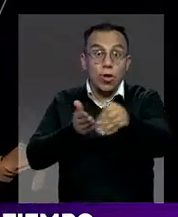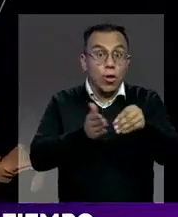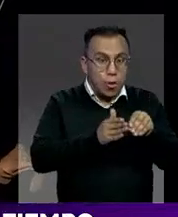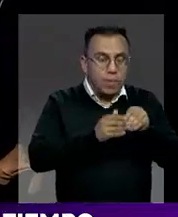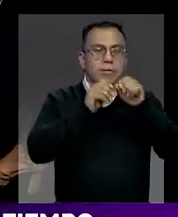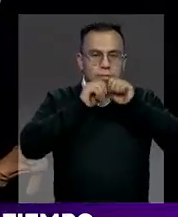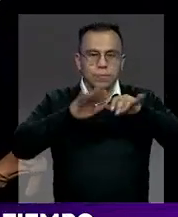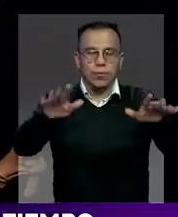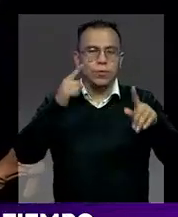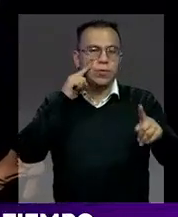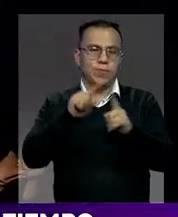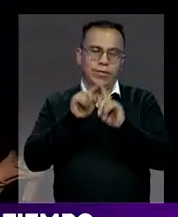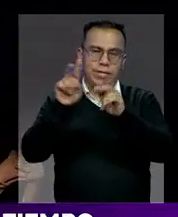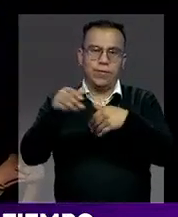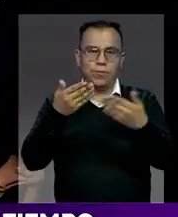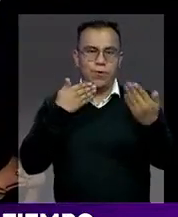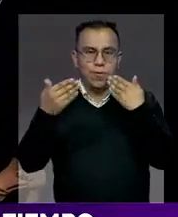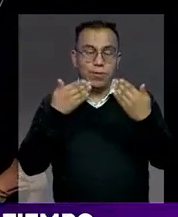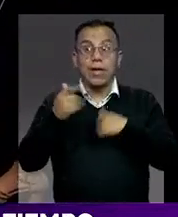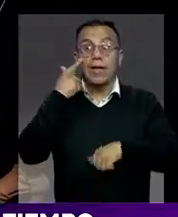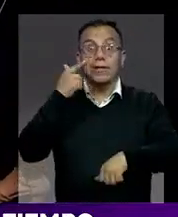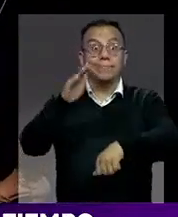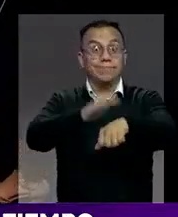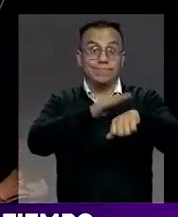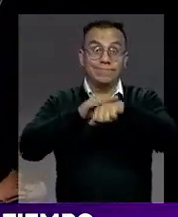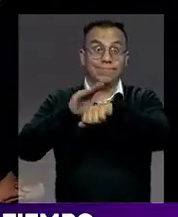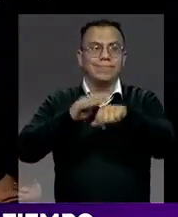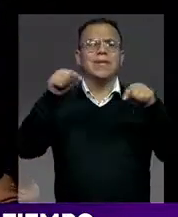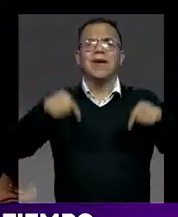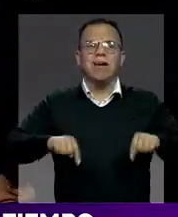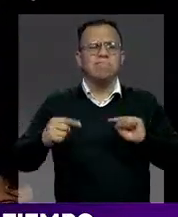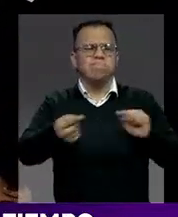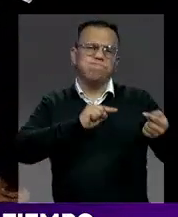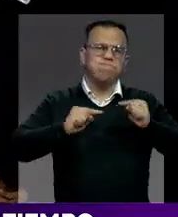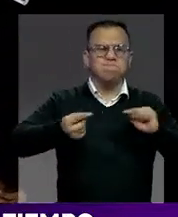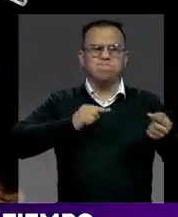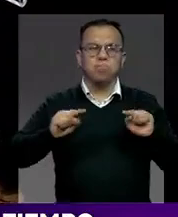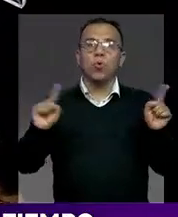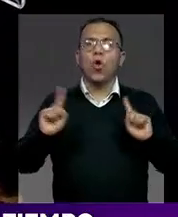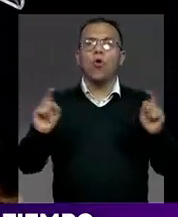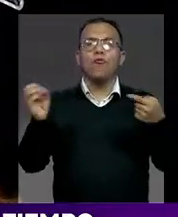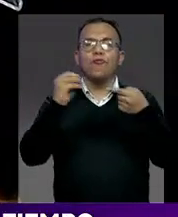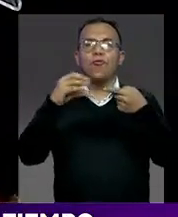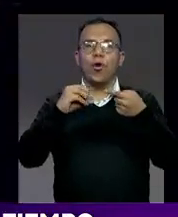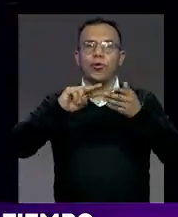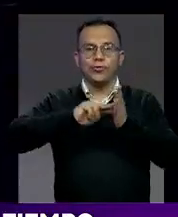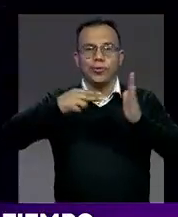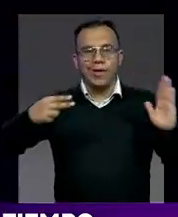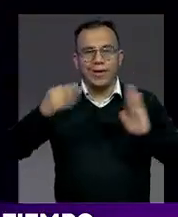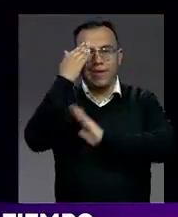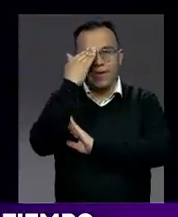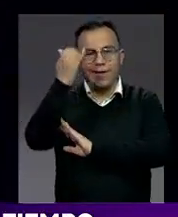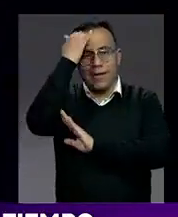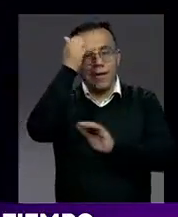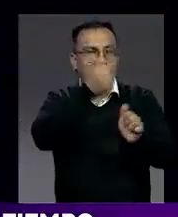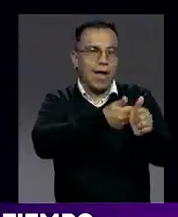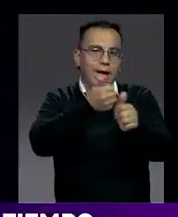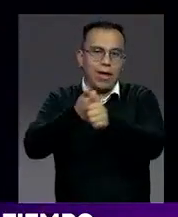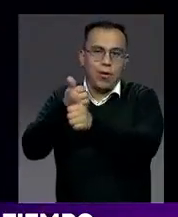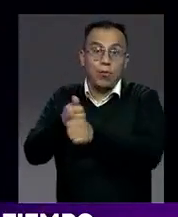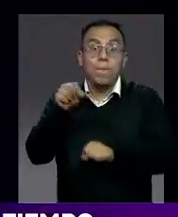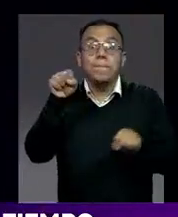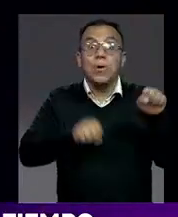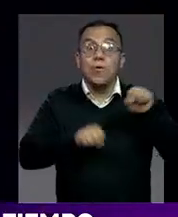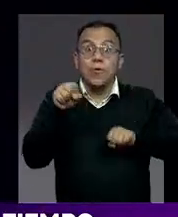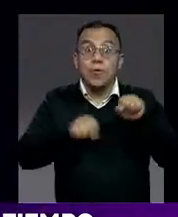favor de los campesinos gracias candidatos les recordamos este no es un espacio de debate es un foro técnico académico donde cada candidato tiene la